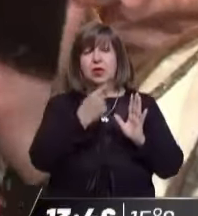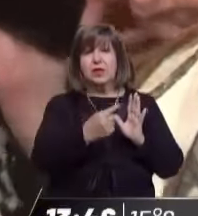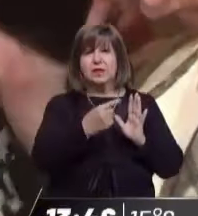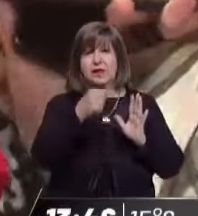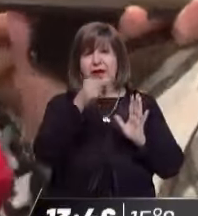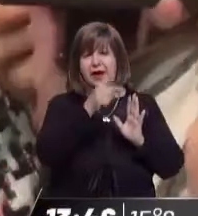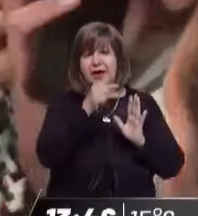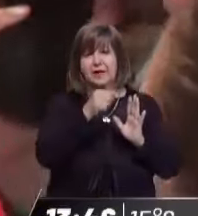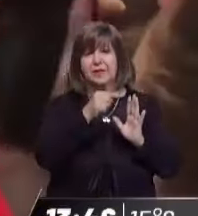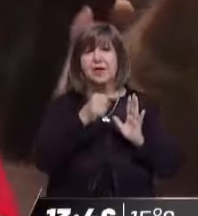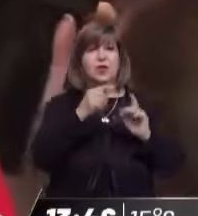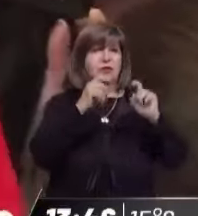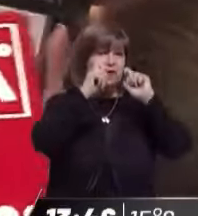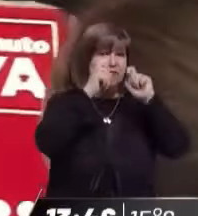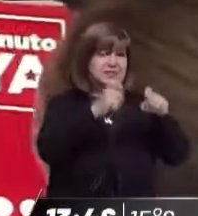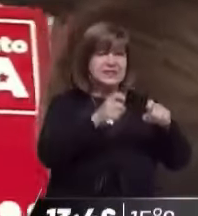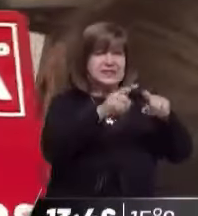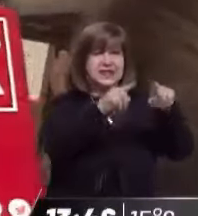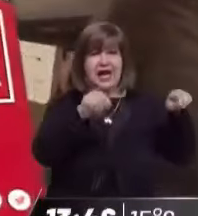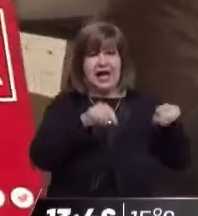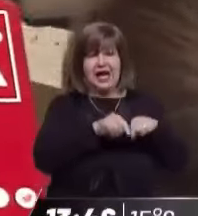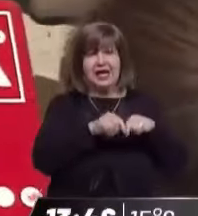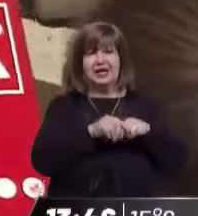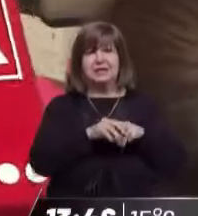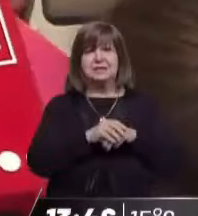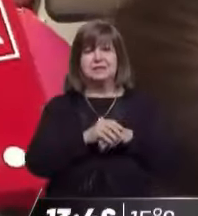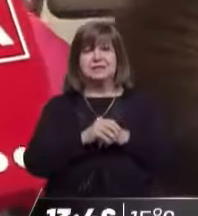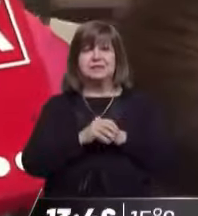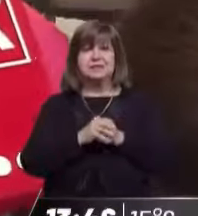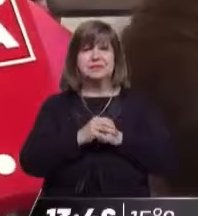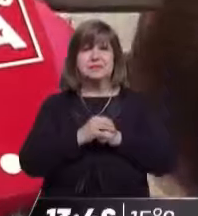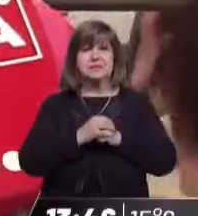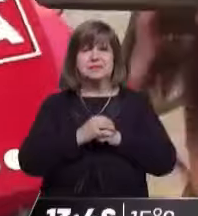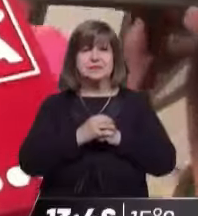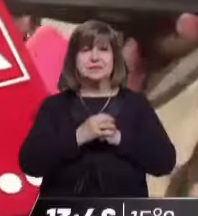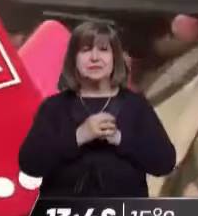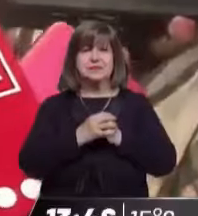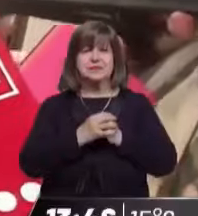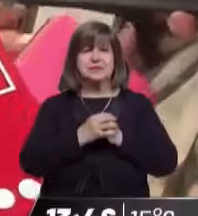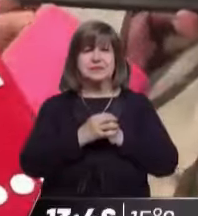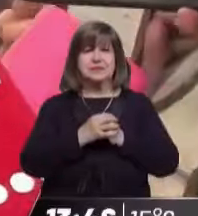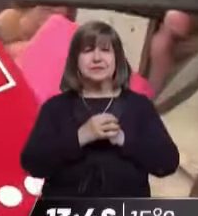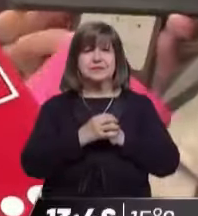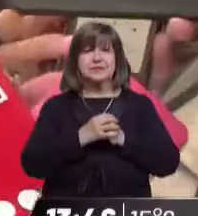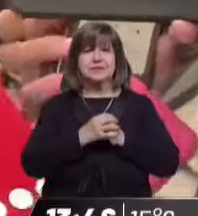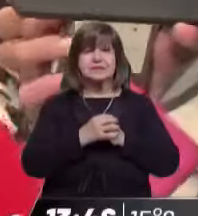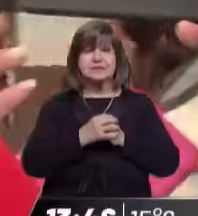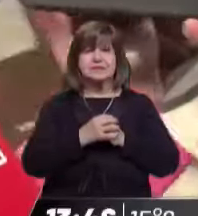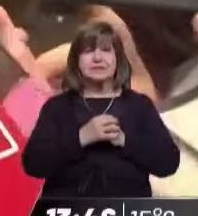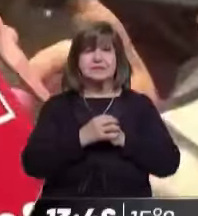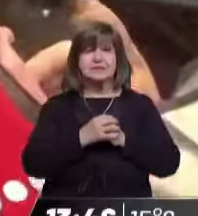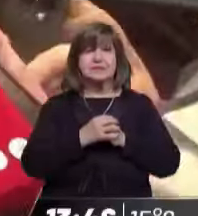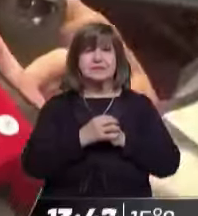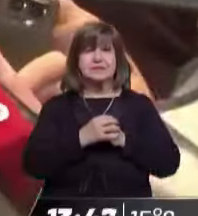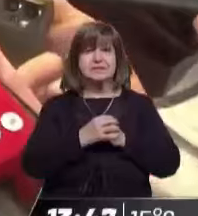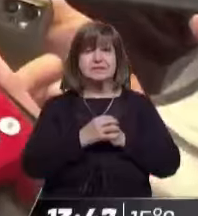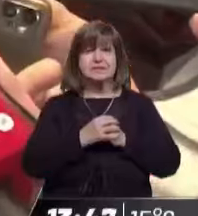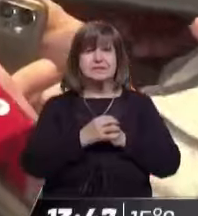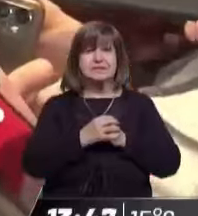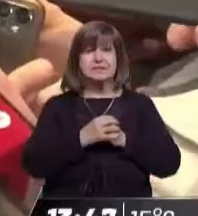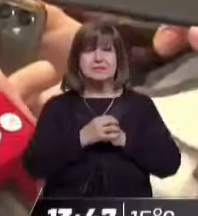así. No puede solo que no responda Macri, que cargó tan fuerte contra usted, contra la gestión. Usted fue funcionaria de él.